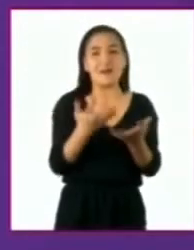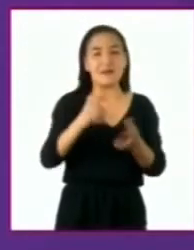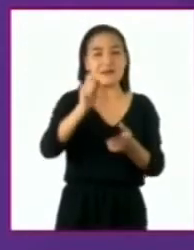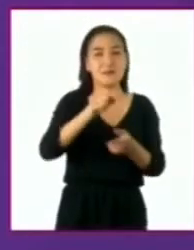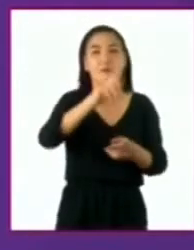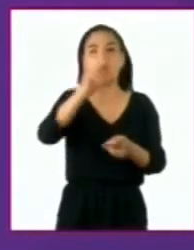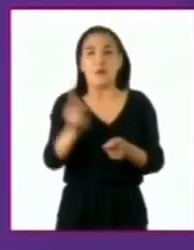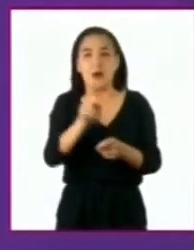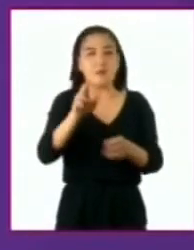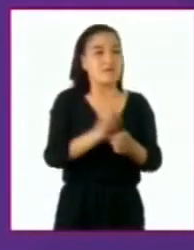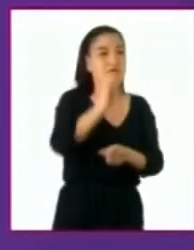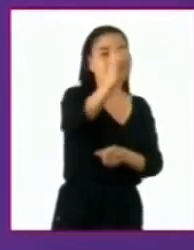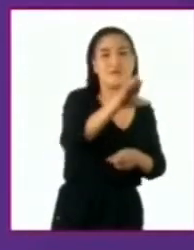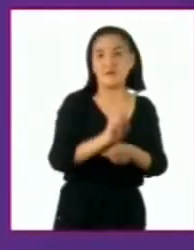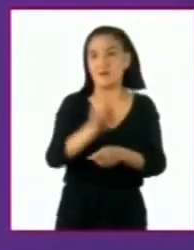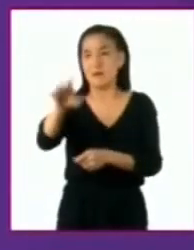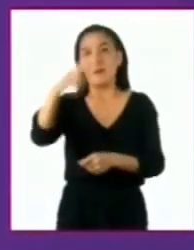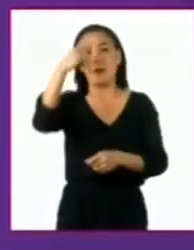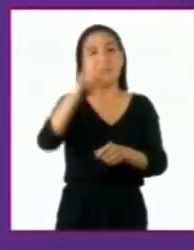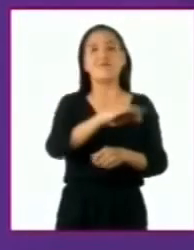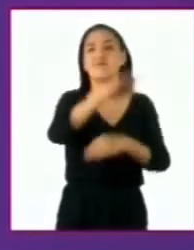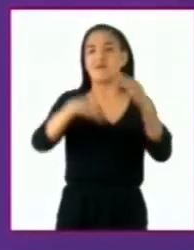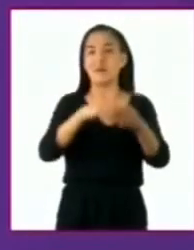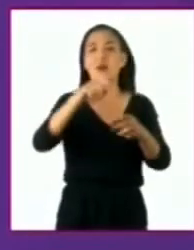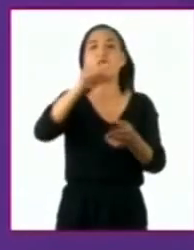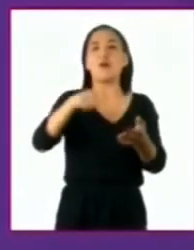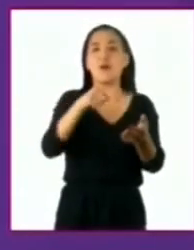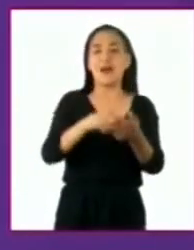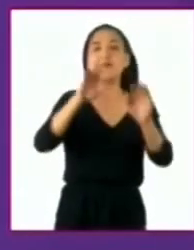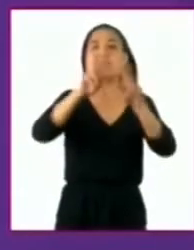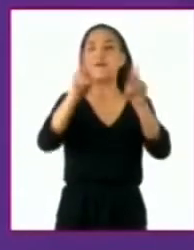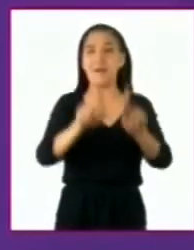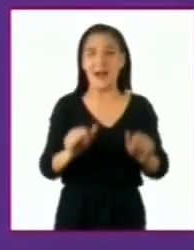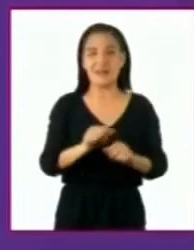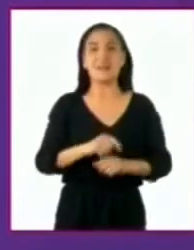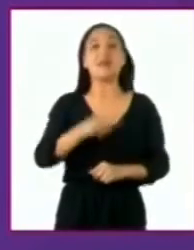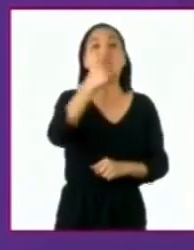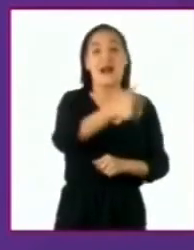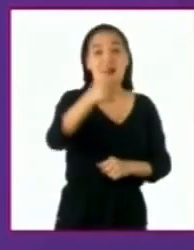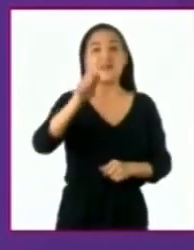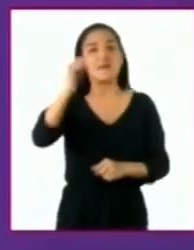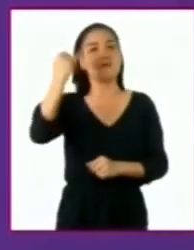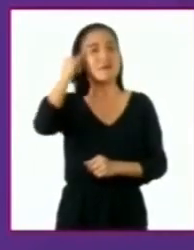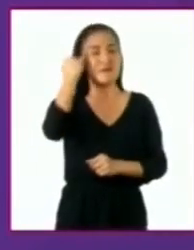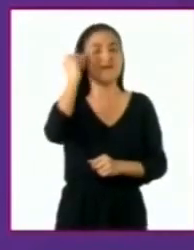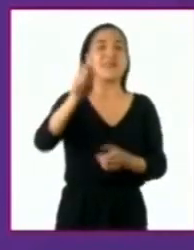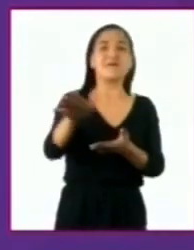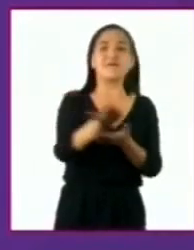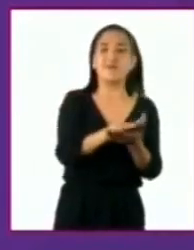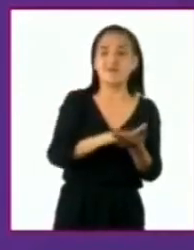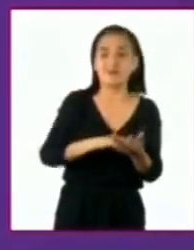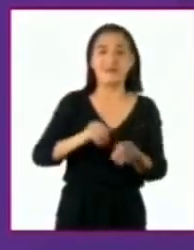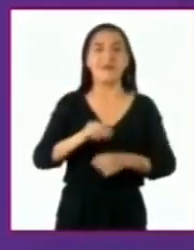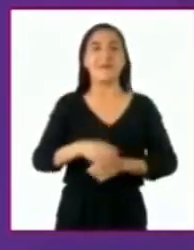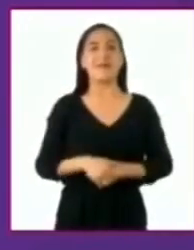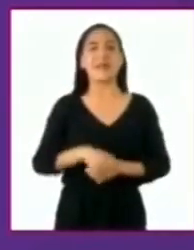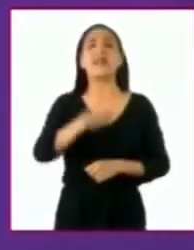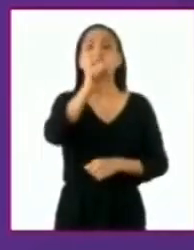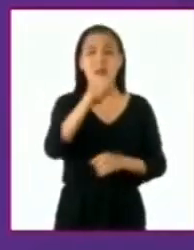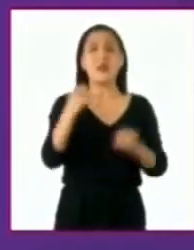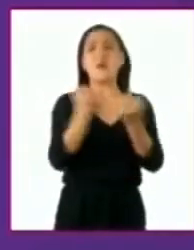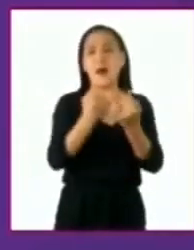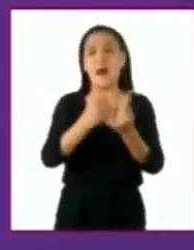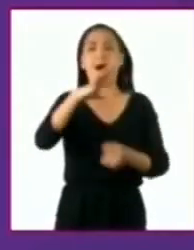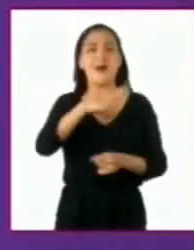y mantenían la paz en sus comunidades. Generalmente eran indígenas de linaje noble. También gozaban de los privilegios